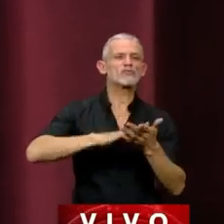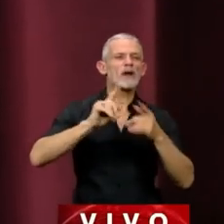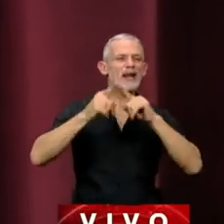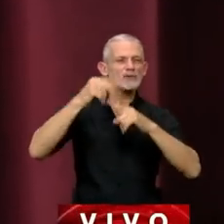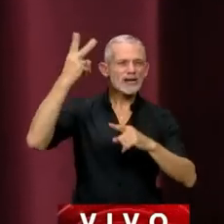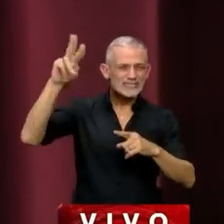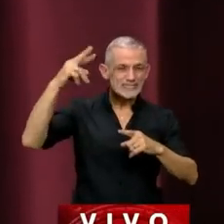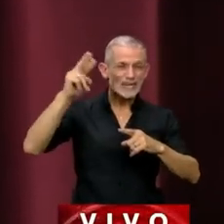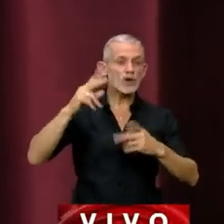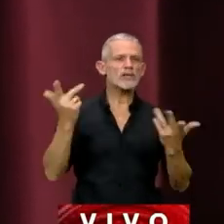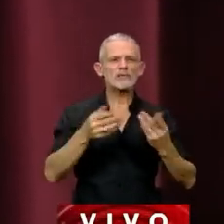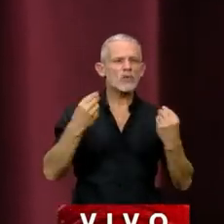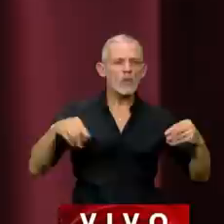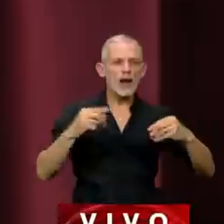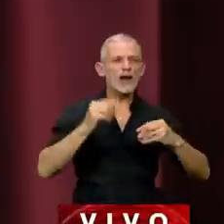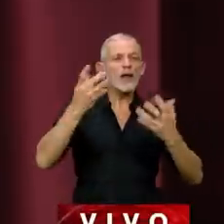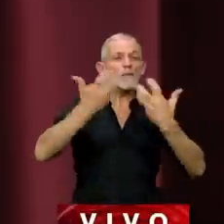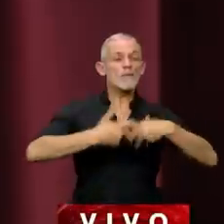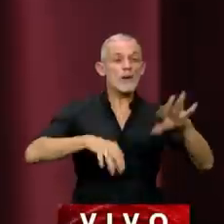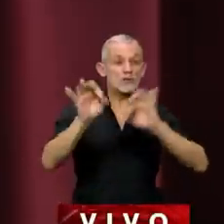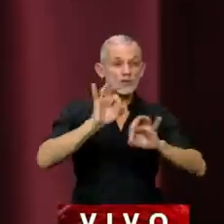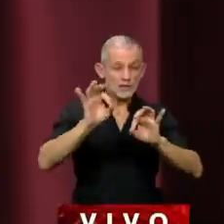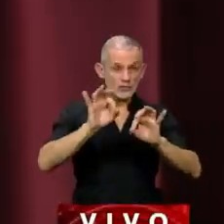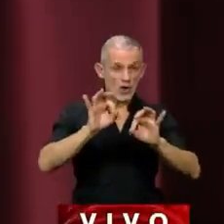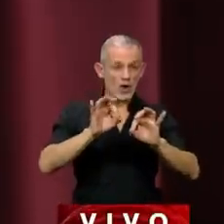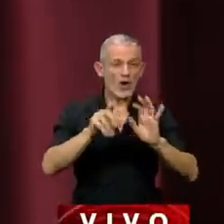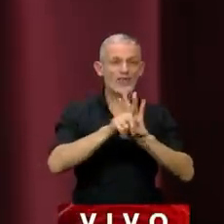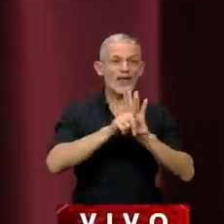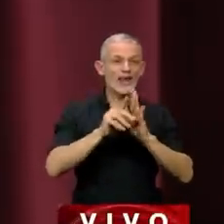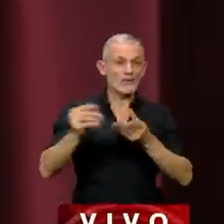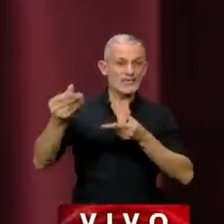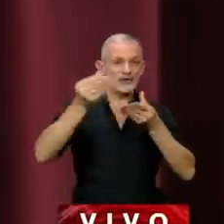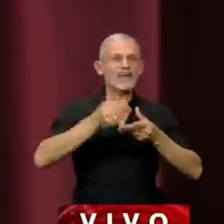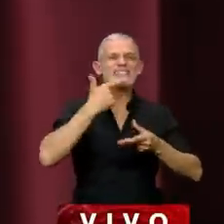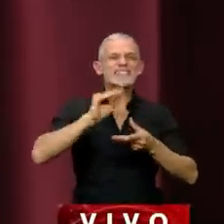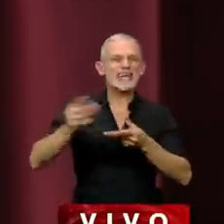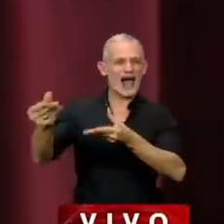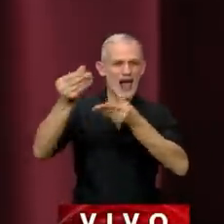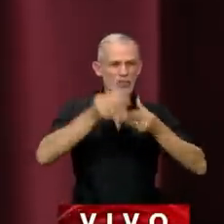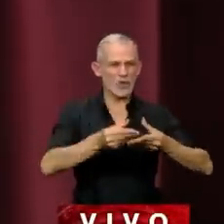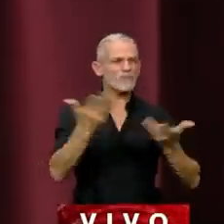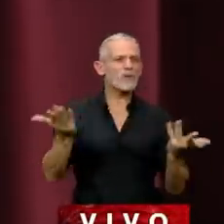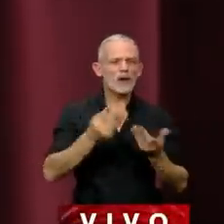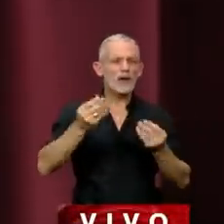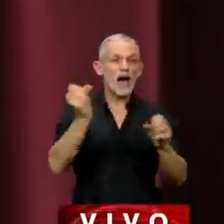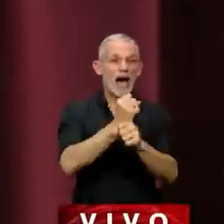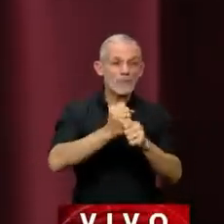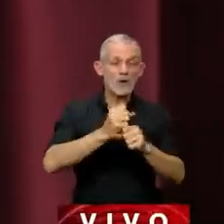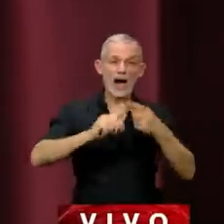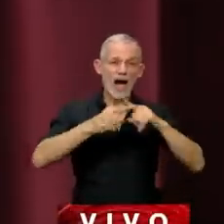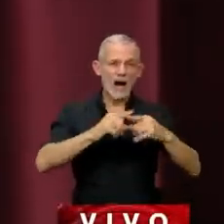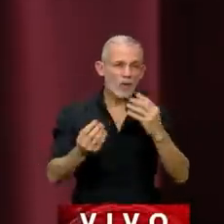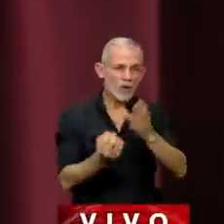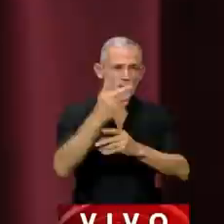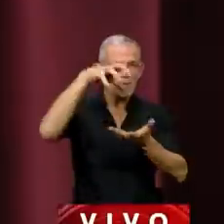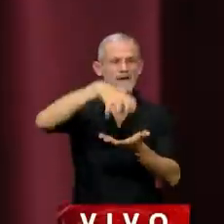Relaciones Exteriores y Culto recaído en el proyecto de ley venido en revisión del Honorable Senado por el que se aprueba el acuerdo que